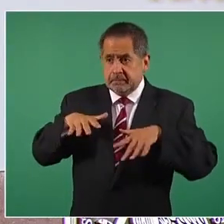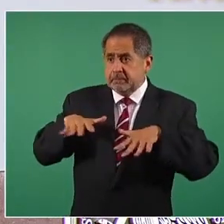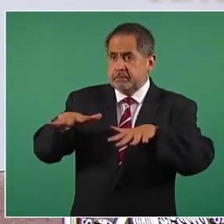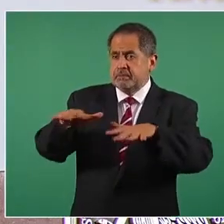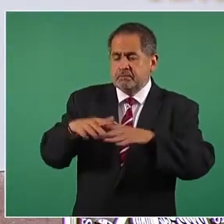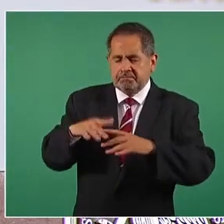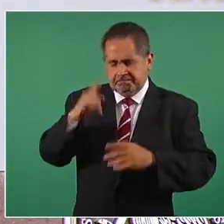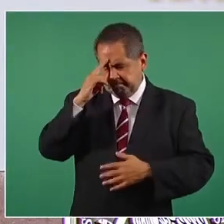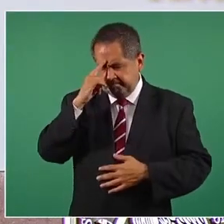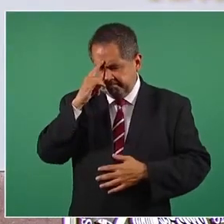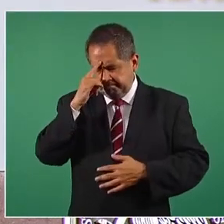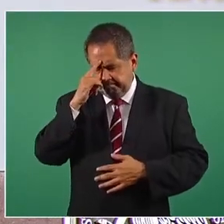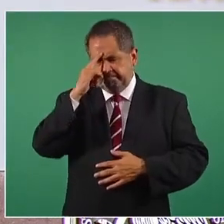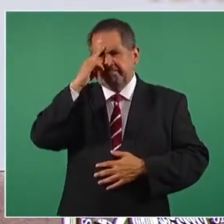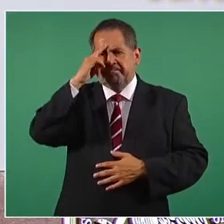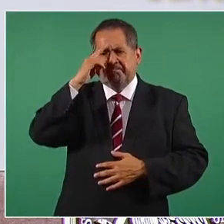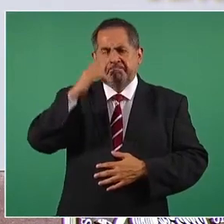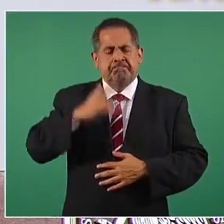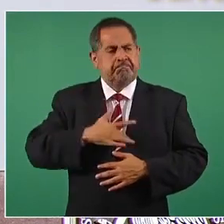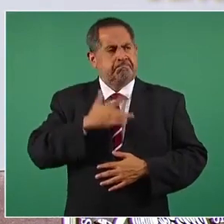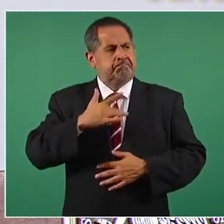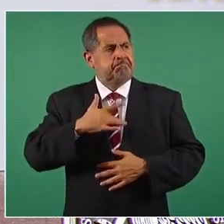ha adquirido conciencia.